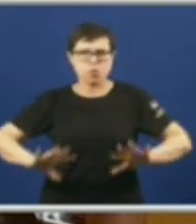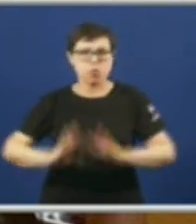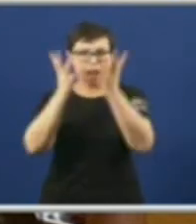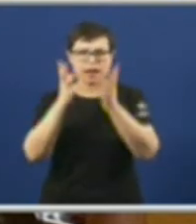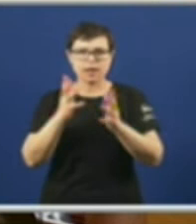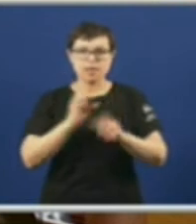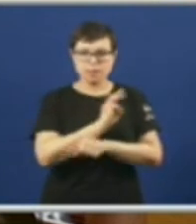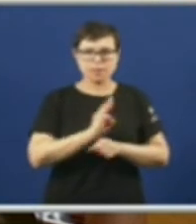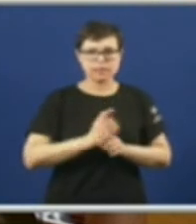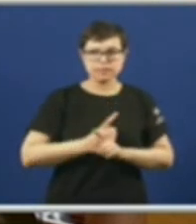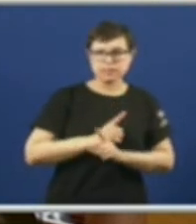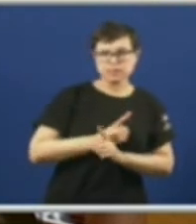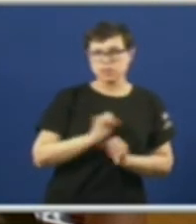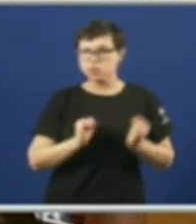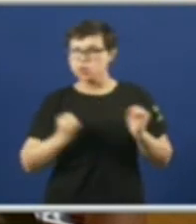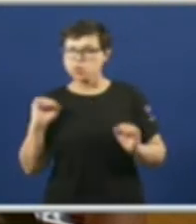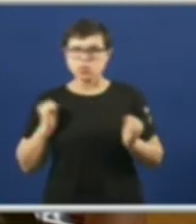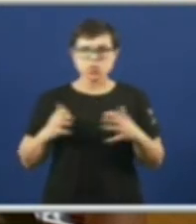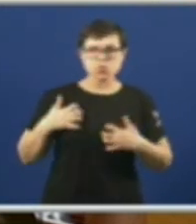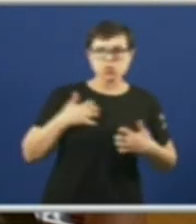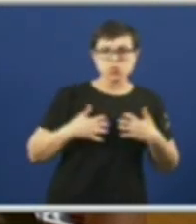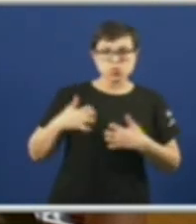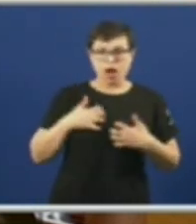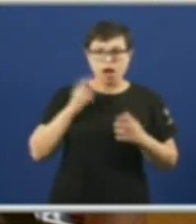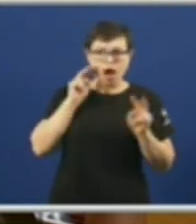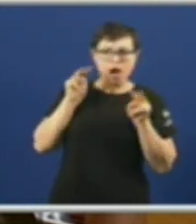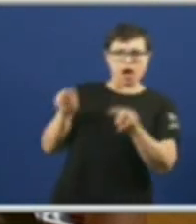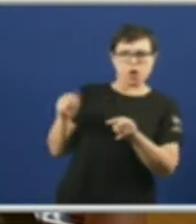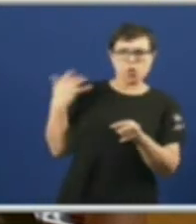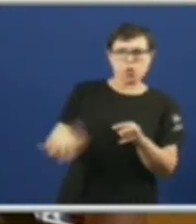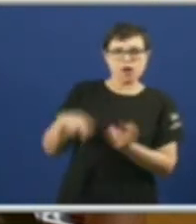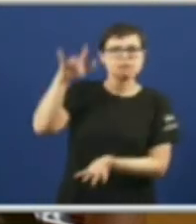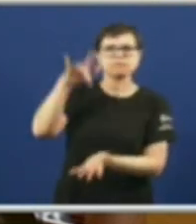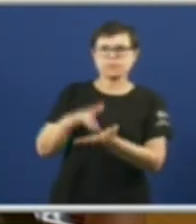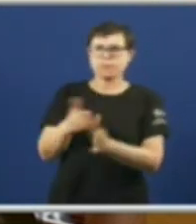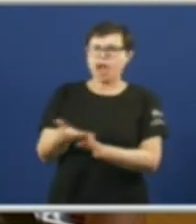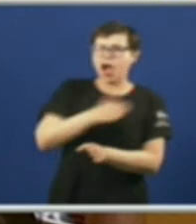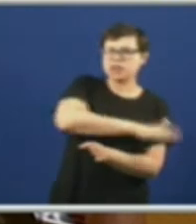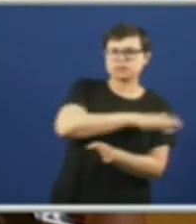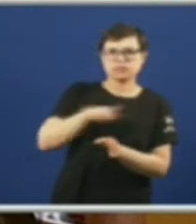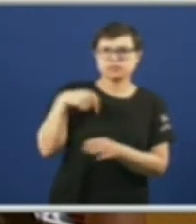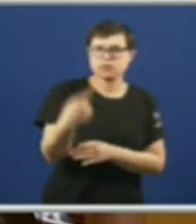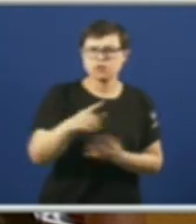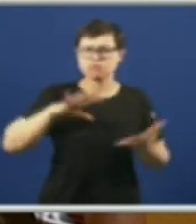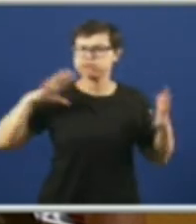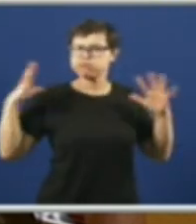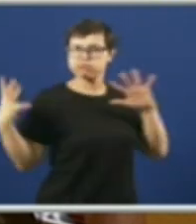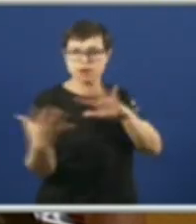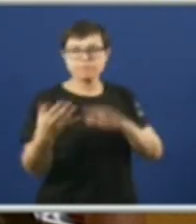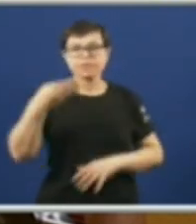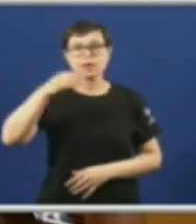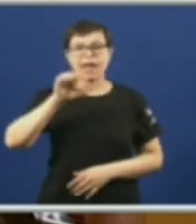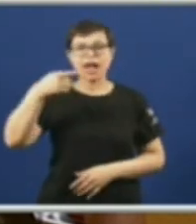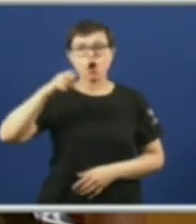no Partido Popular. E ponos moi nerviosos porque ven que hai un antes e un despois e que, desde logo, como decía Begoña